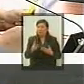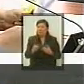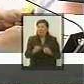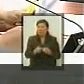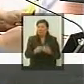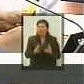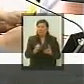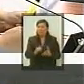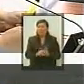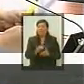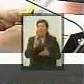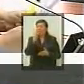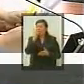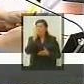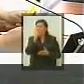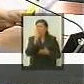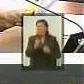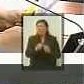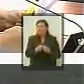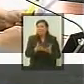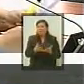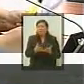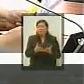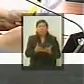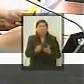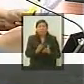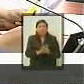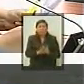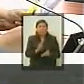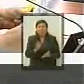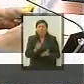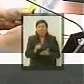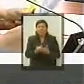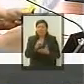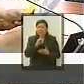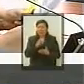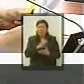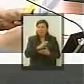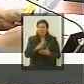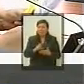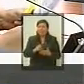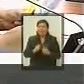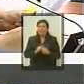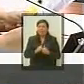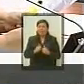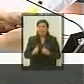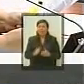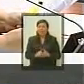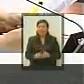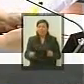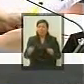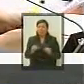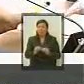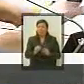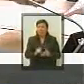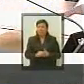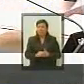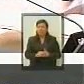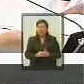tan hermosa tan rica en un estado de alejamiento